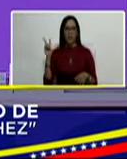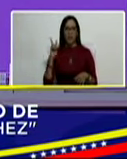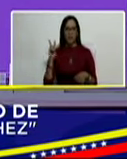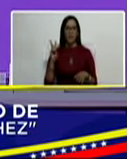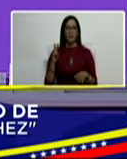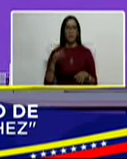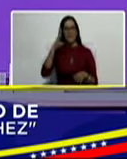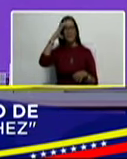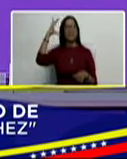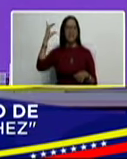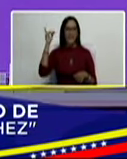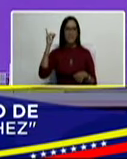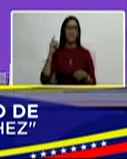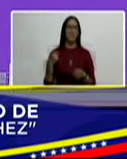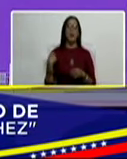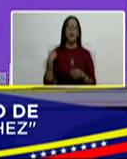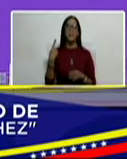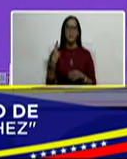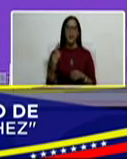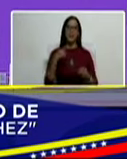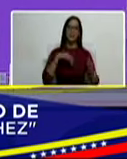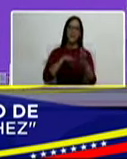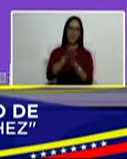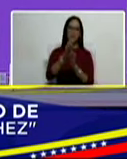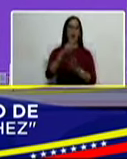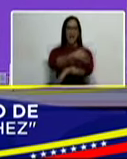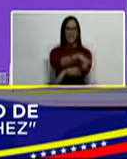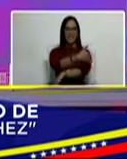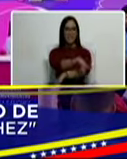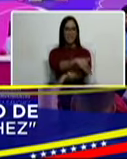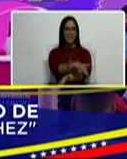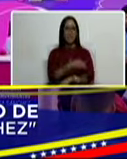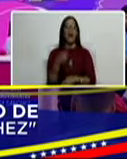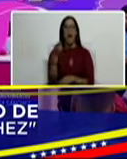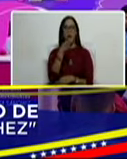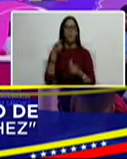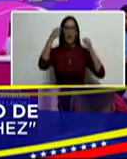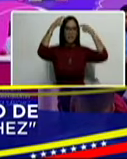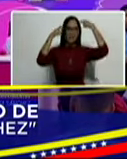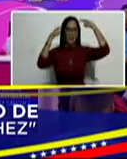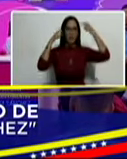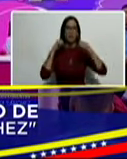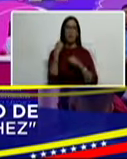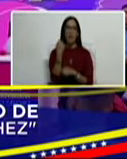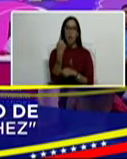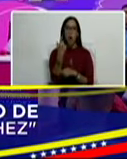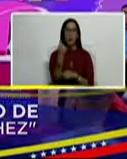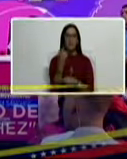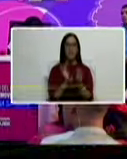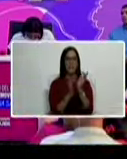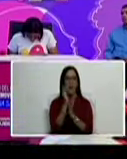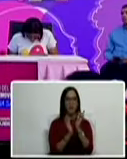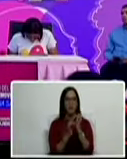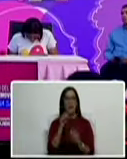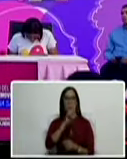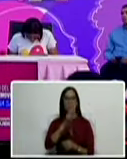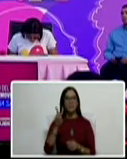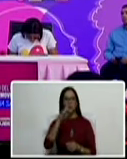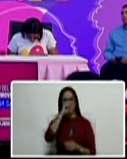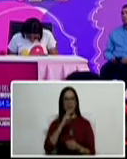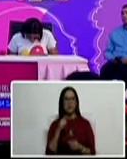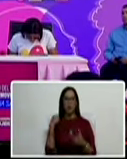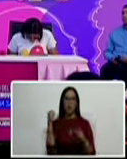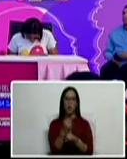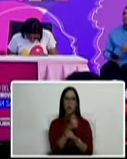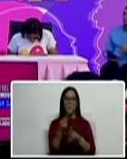Delcy Rodríguez, fue la primera que se lanzó a las calles a buscar a Chávez el 11 de abril, hace 22 años con el